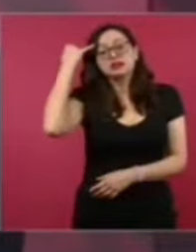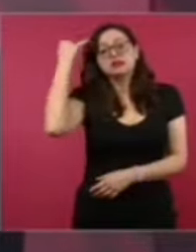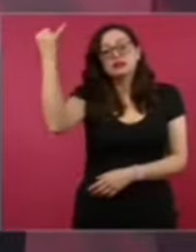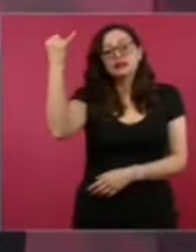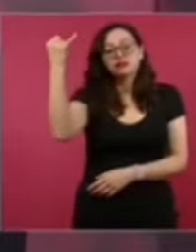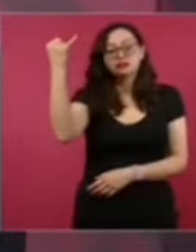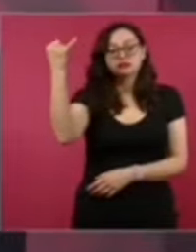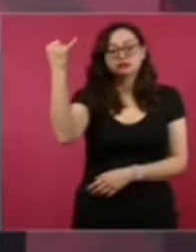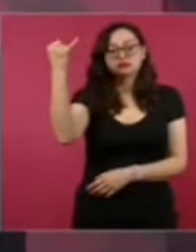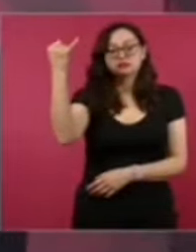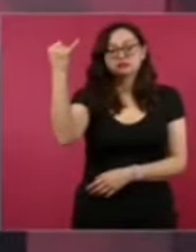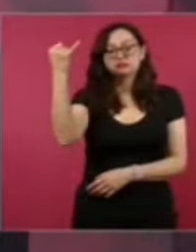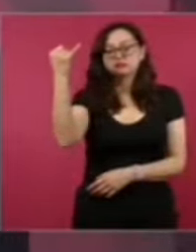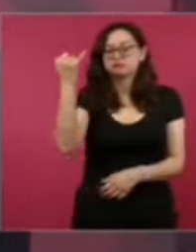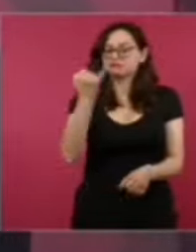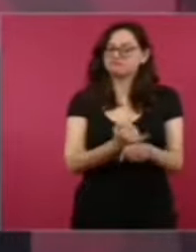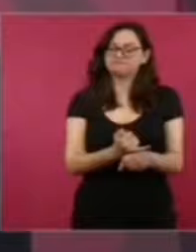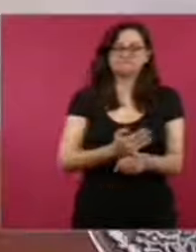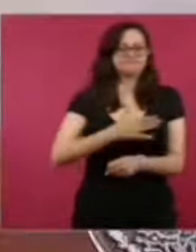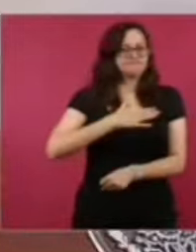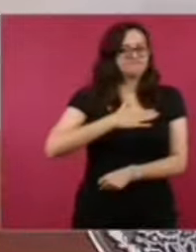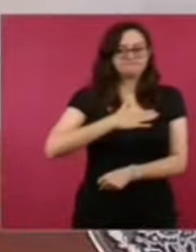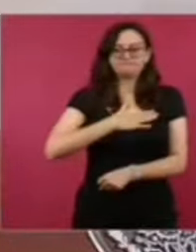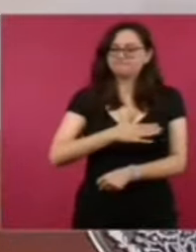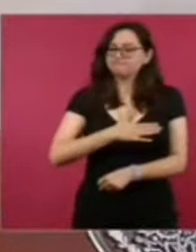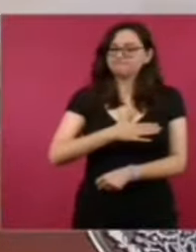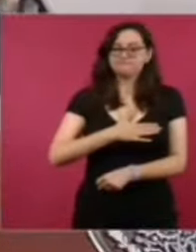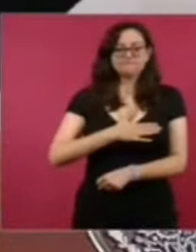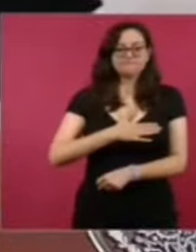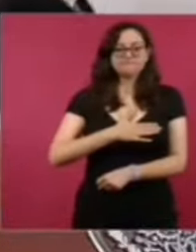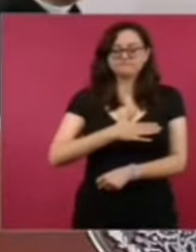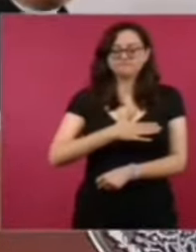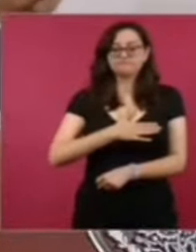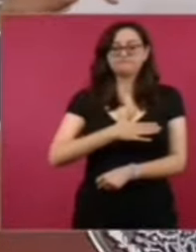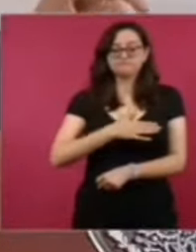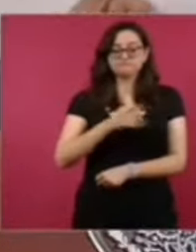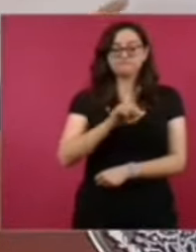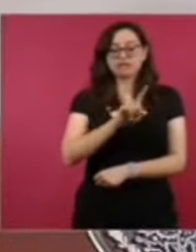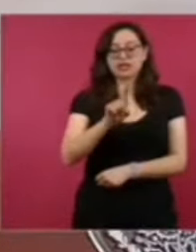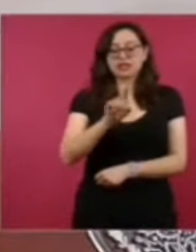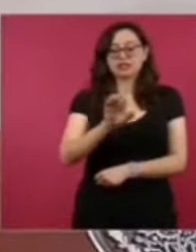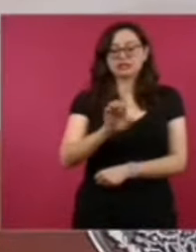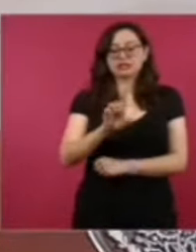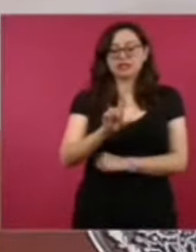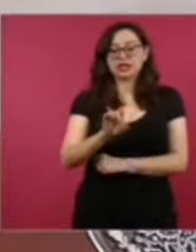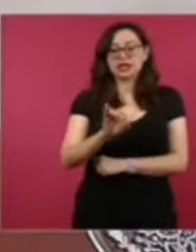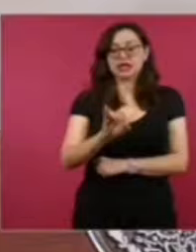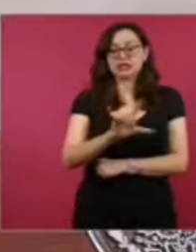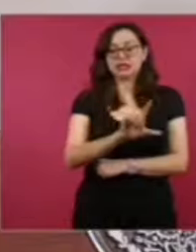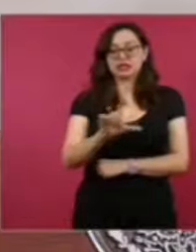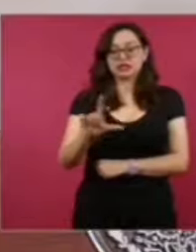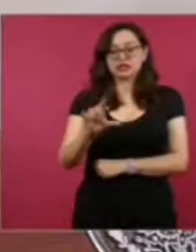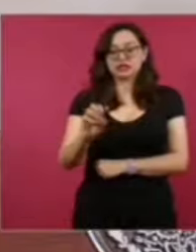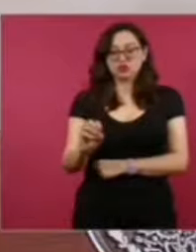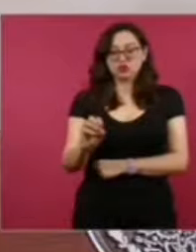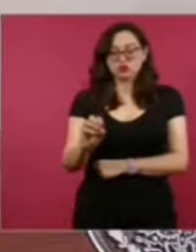de lo injusto que fue esa reforma, apoyada por